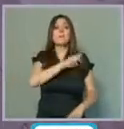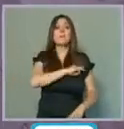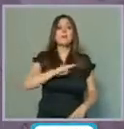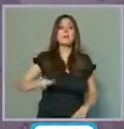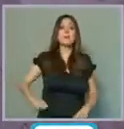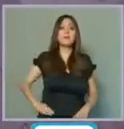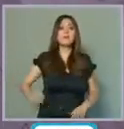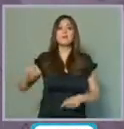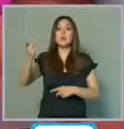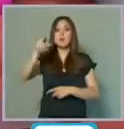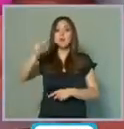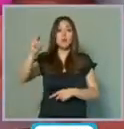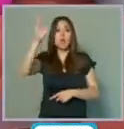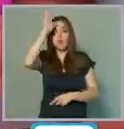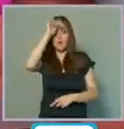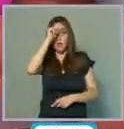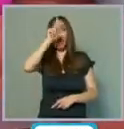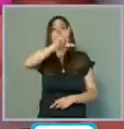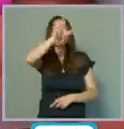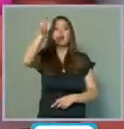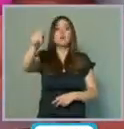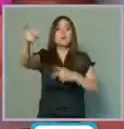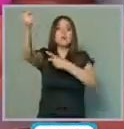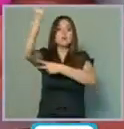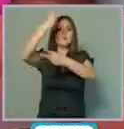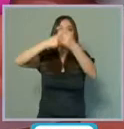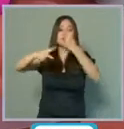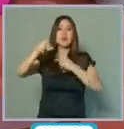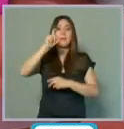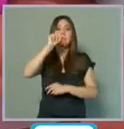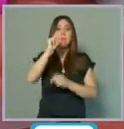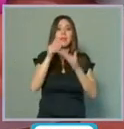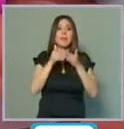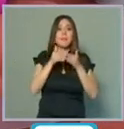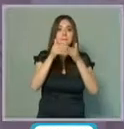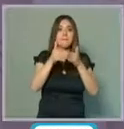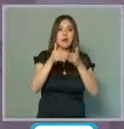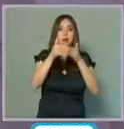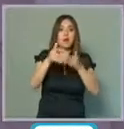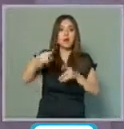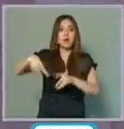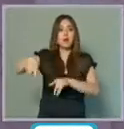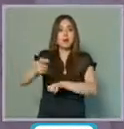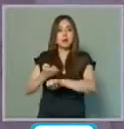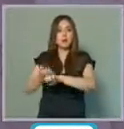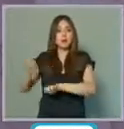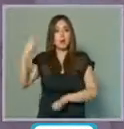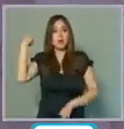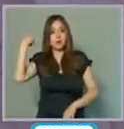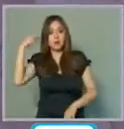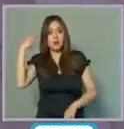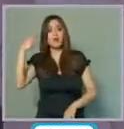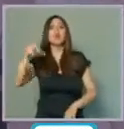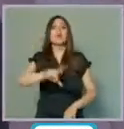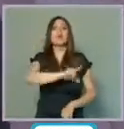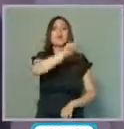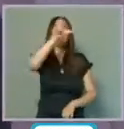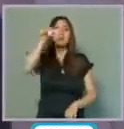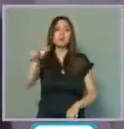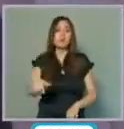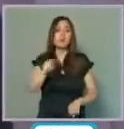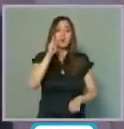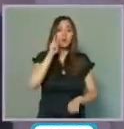poco tiempo con 20 barcos en Veracruz y después con otros 20 barcos llegó a haber 60